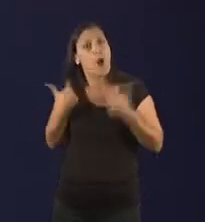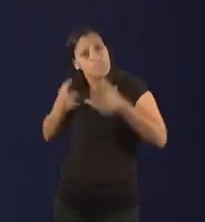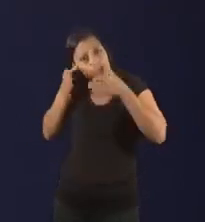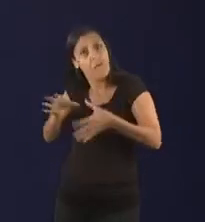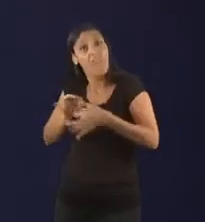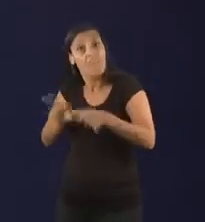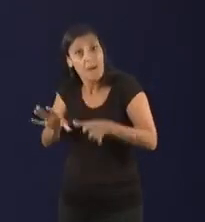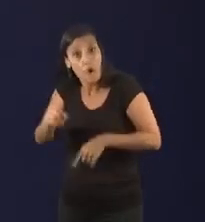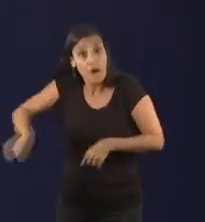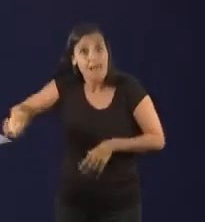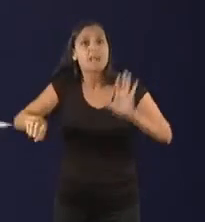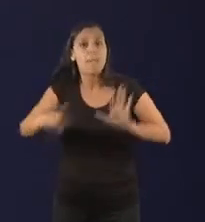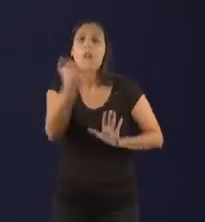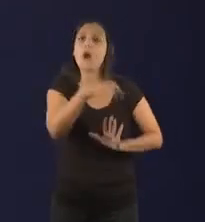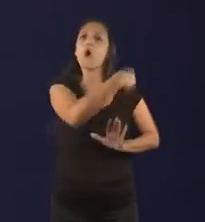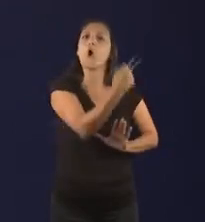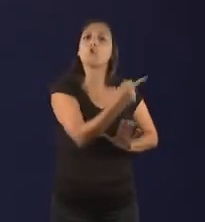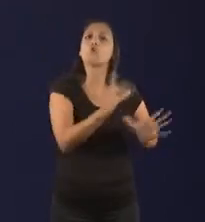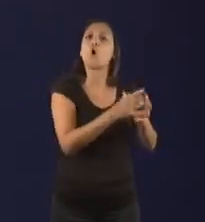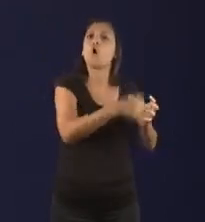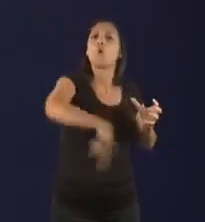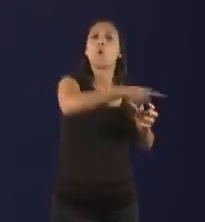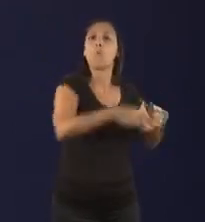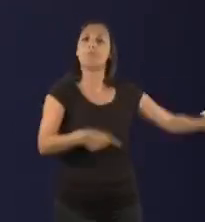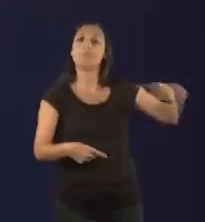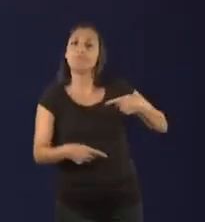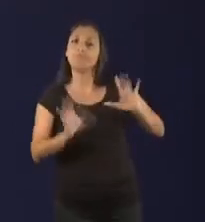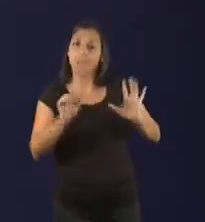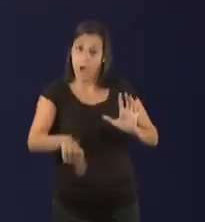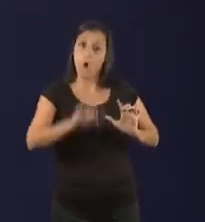quiénes están del lado de enfrente ahora sí